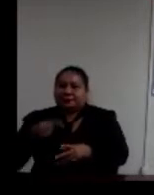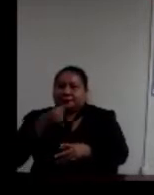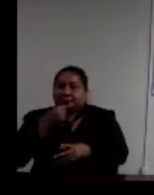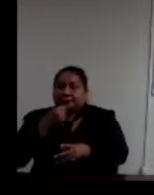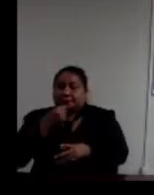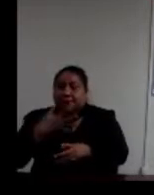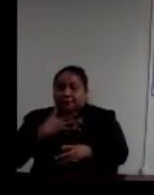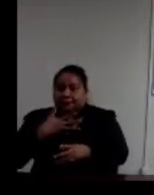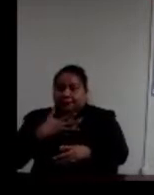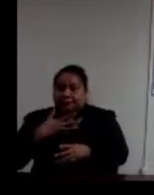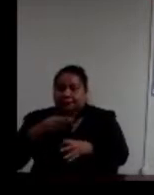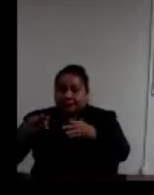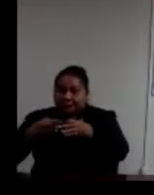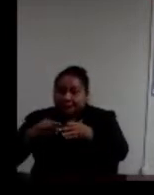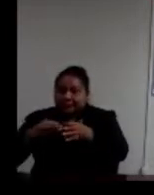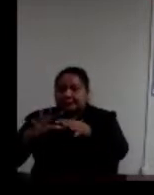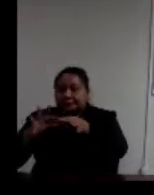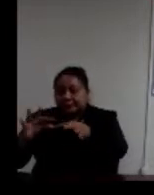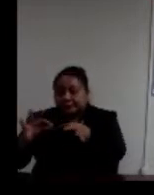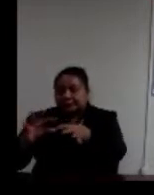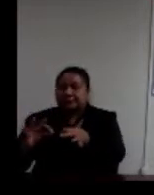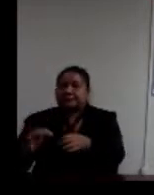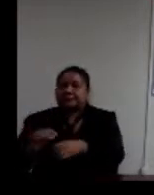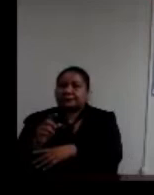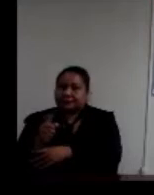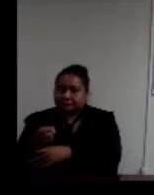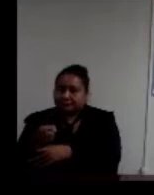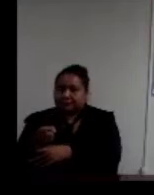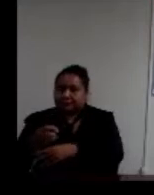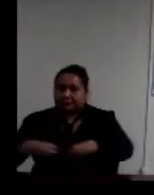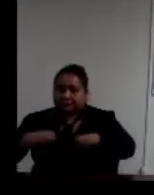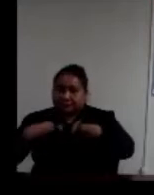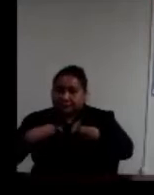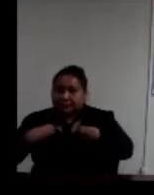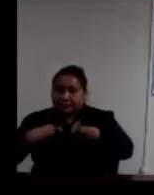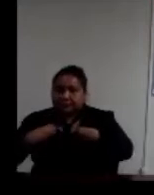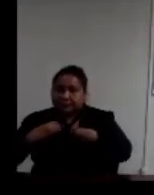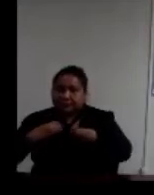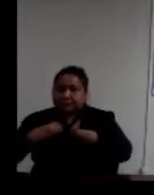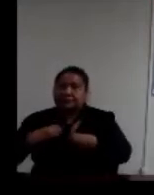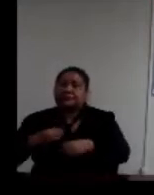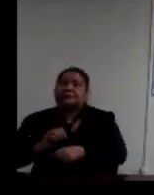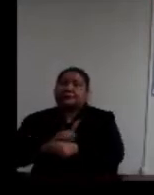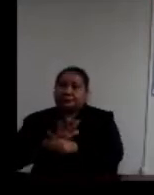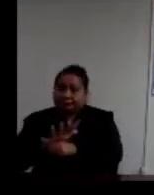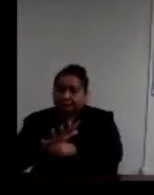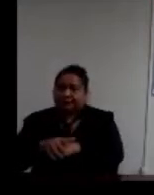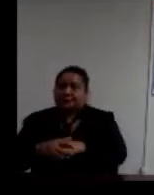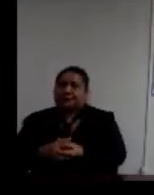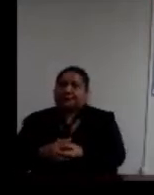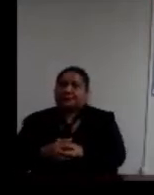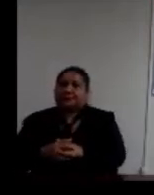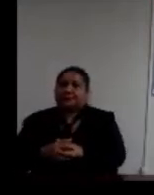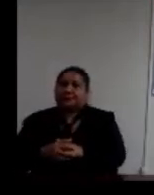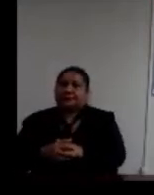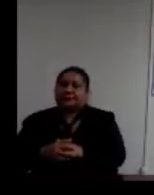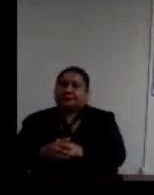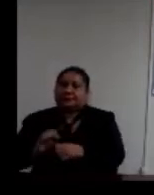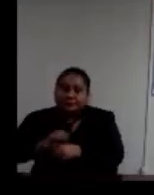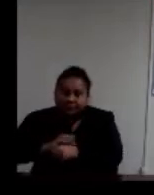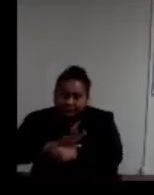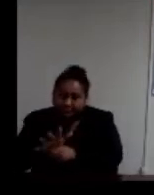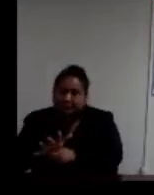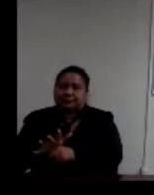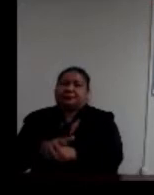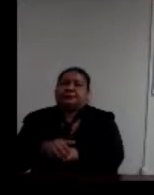niño llega, se acerca y les explica acerca de lo que vivió durante el confinamiento, durante el tiempo que estamos viviendo